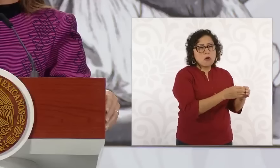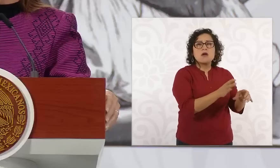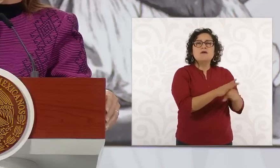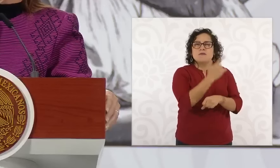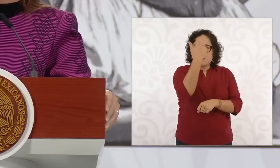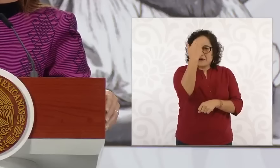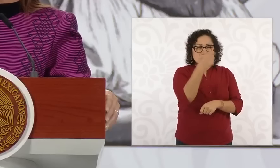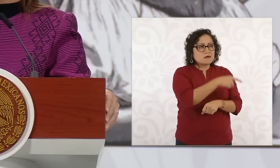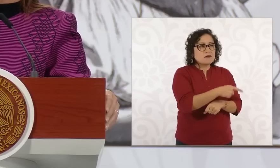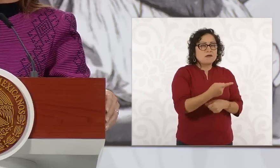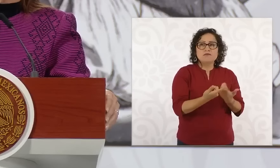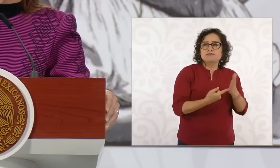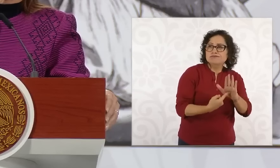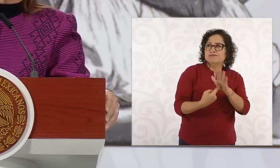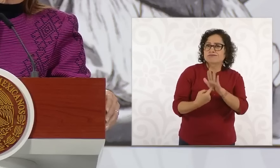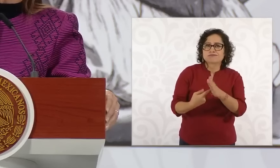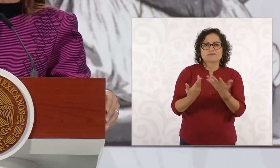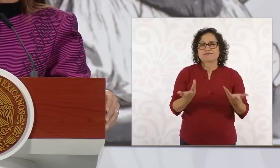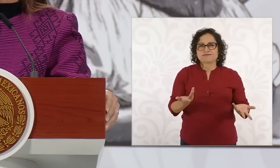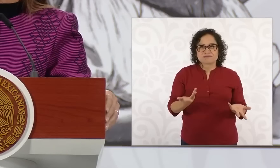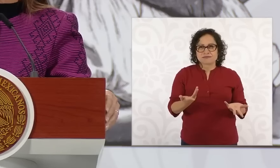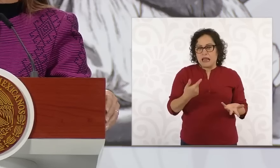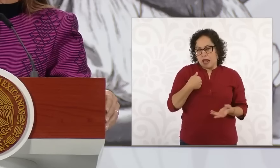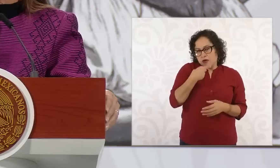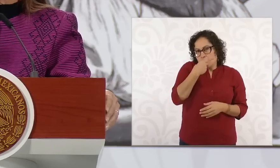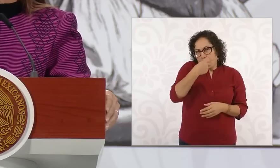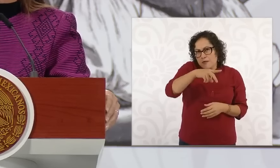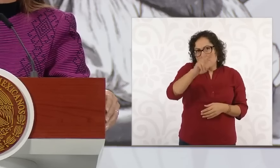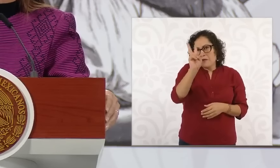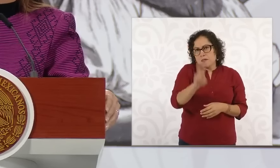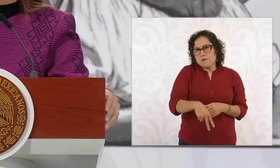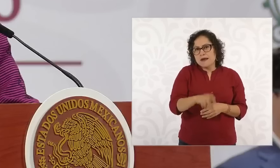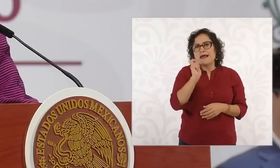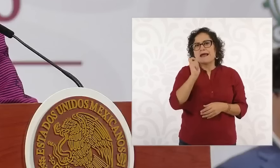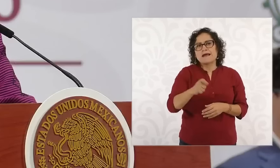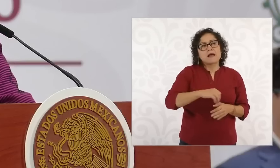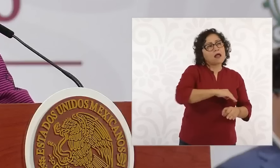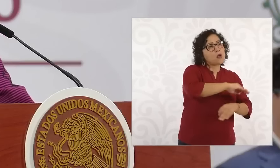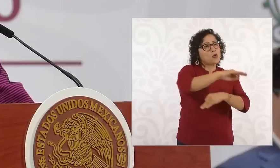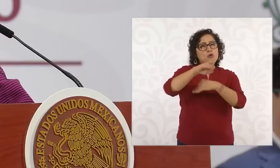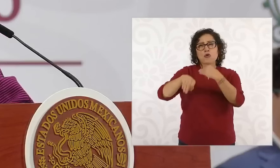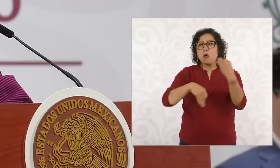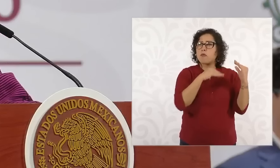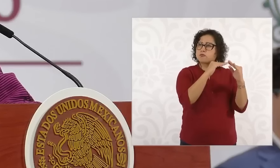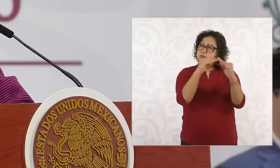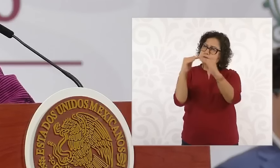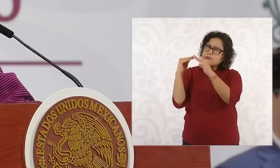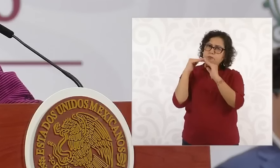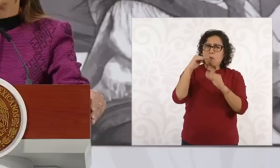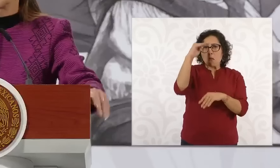Yo lo he dicho, qué bueno que haya oposición. Nadie quiere pensamiento único en México.